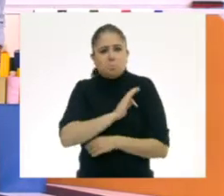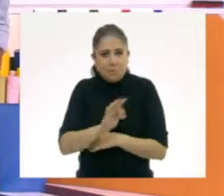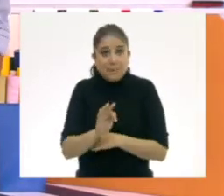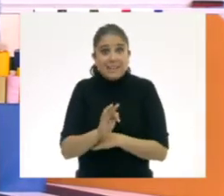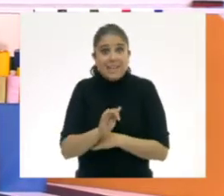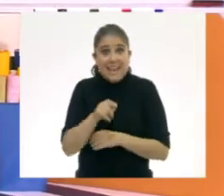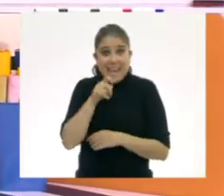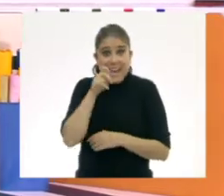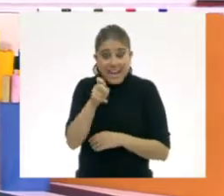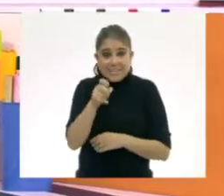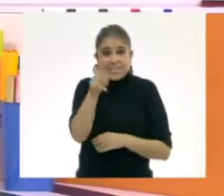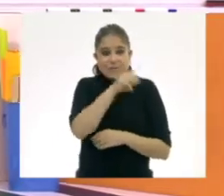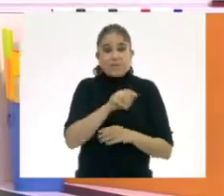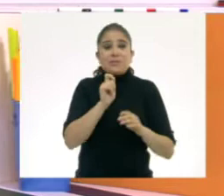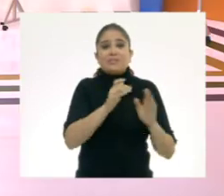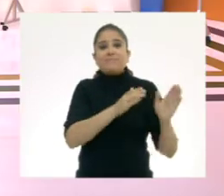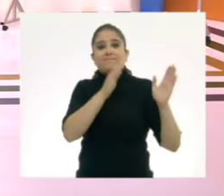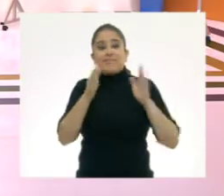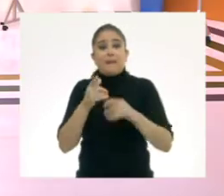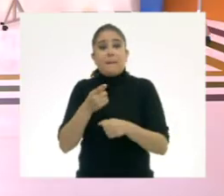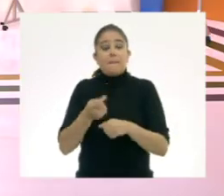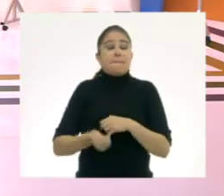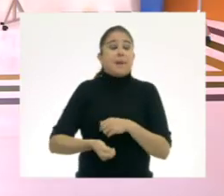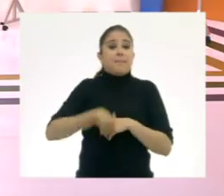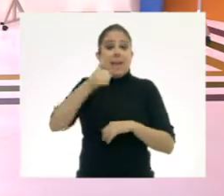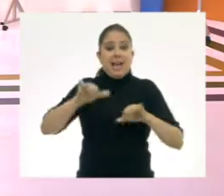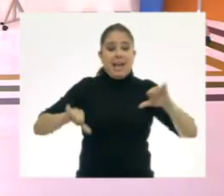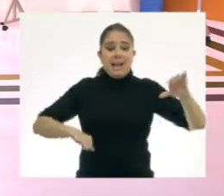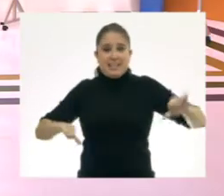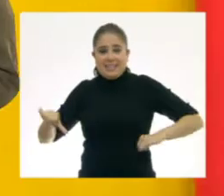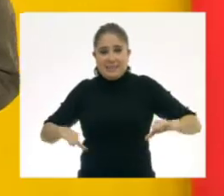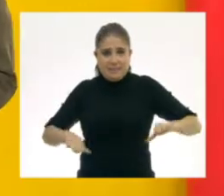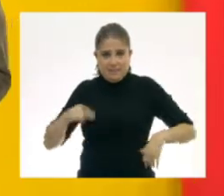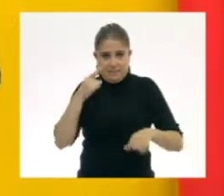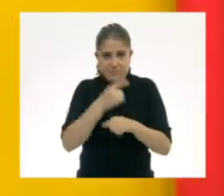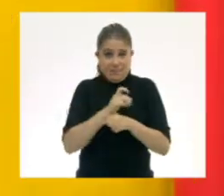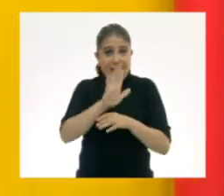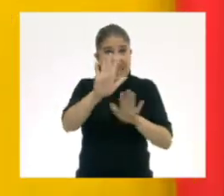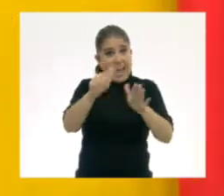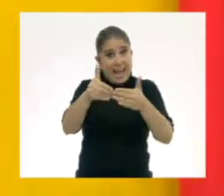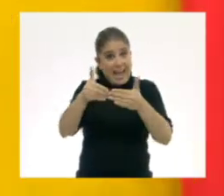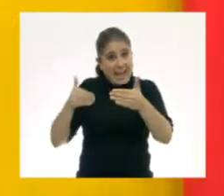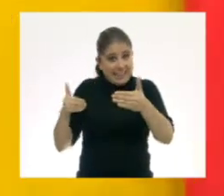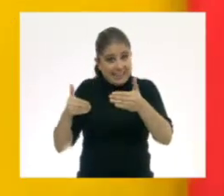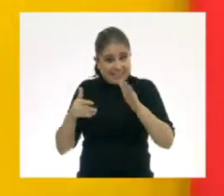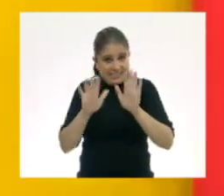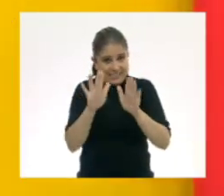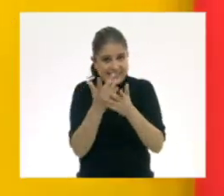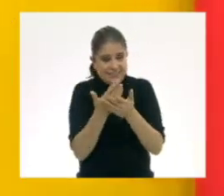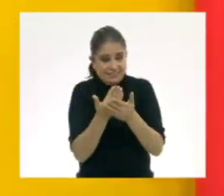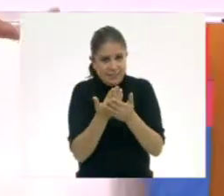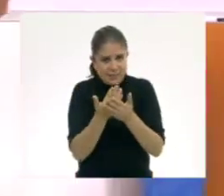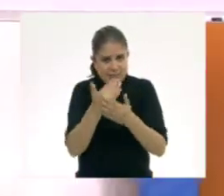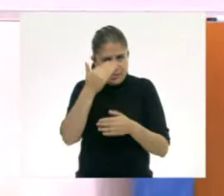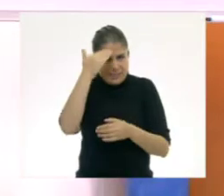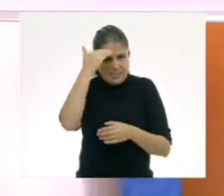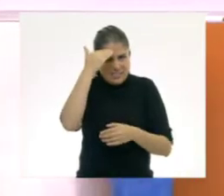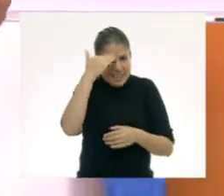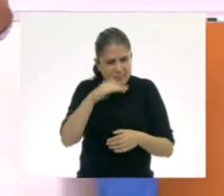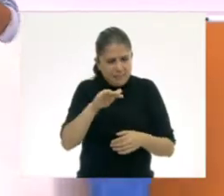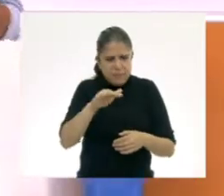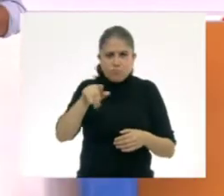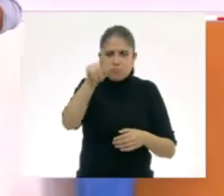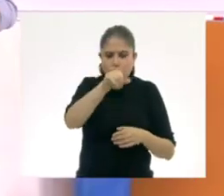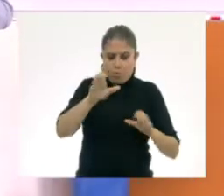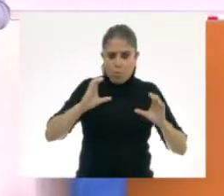para esto vamos a pasar a nuestra primera actividad. Sí. Pero antes, ¿sabías